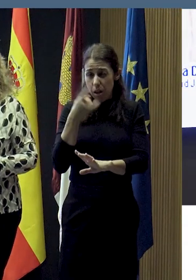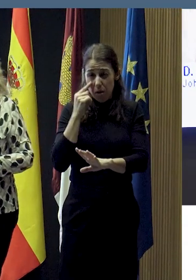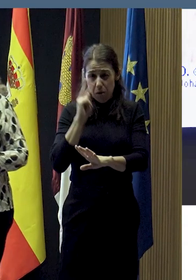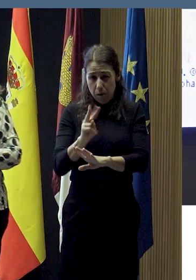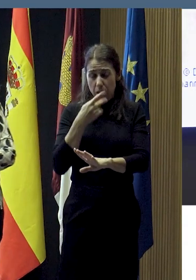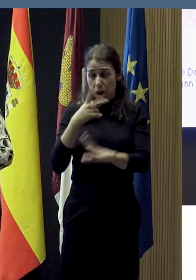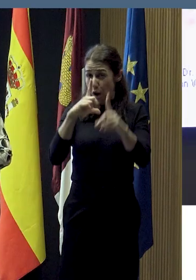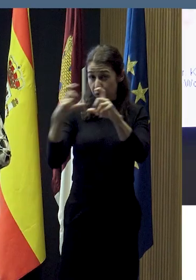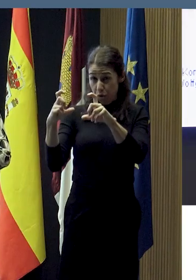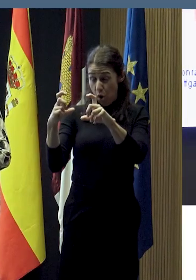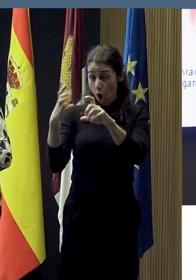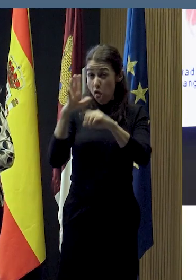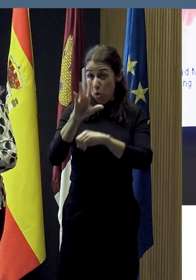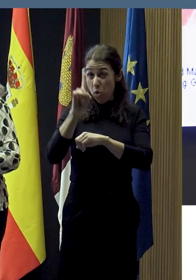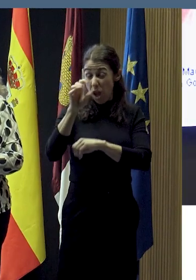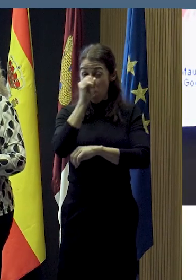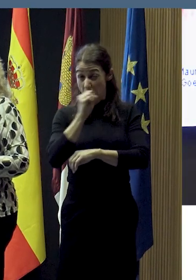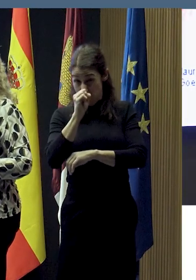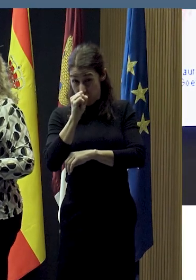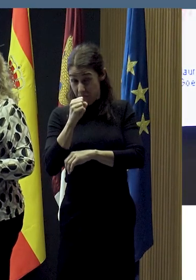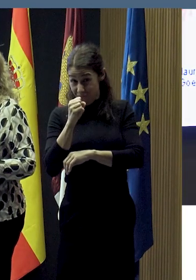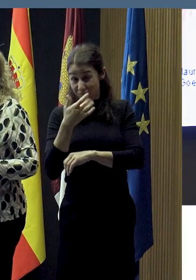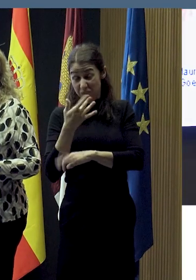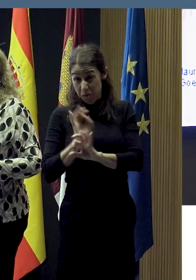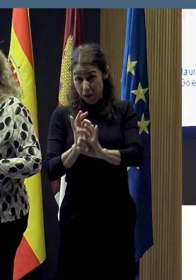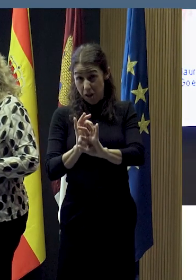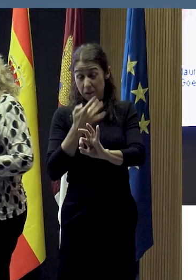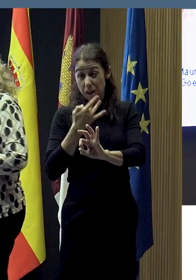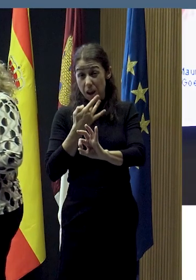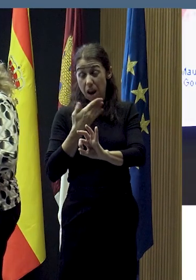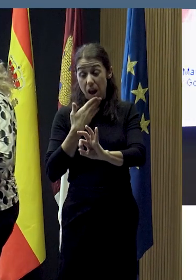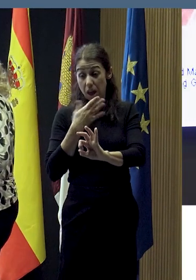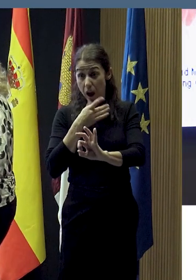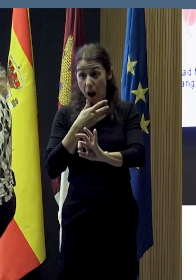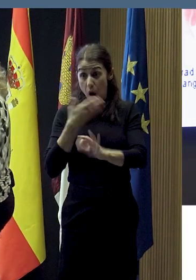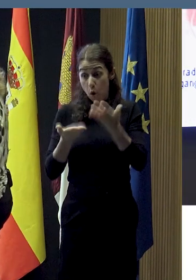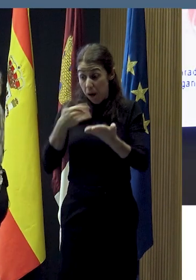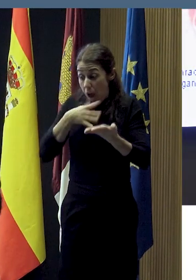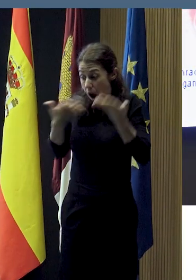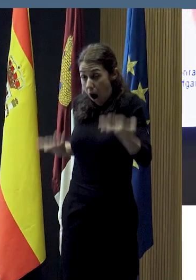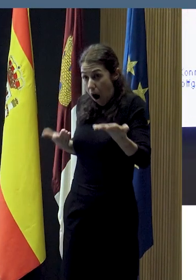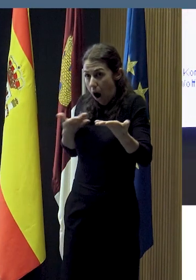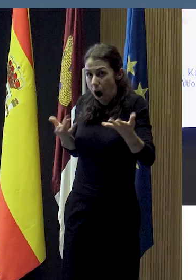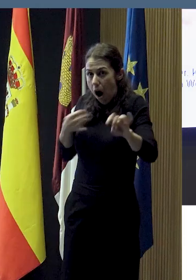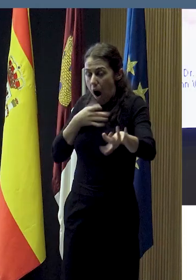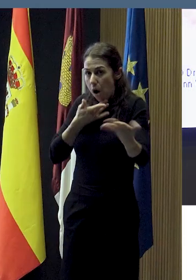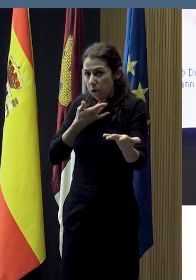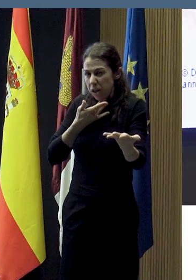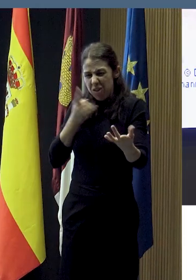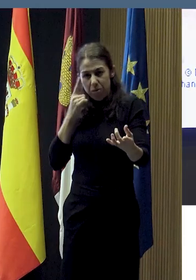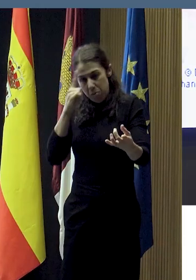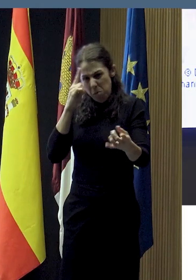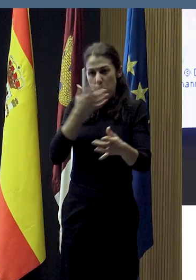que en esa foto tiene 51 años, ¿verdad? Especialmente en la edad que vivimos. Lo que llama la atención, aparte del